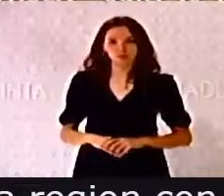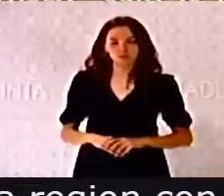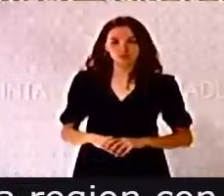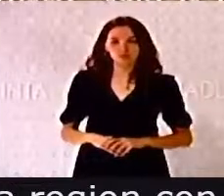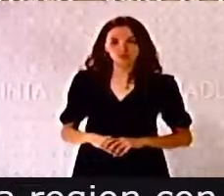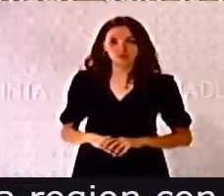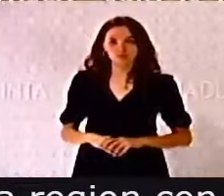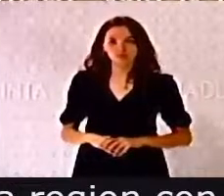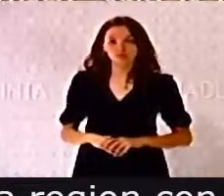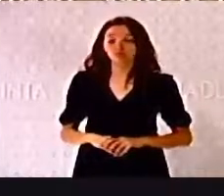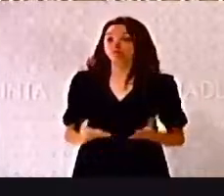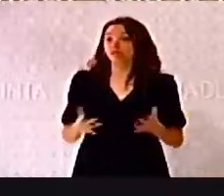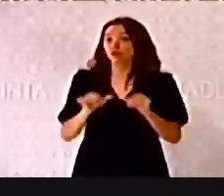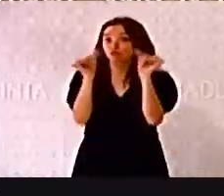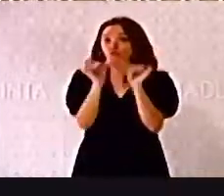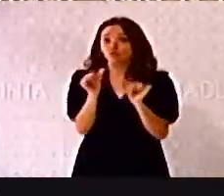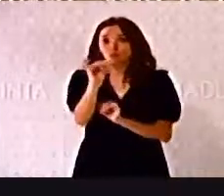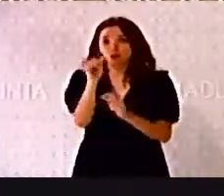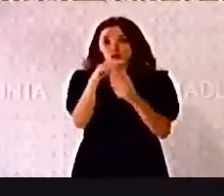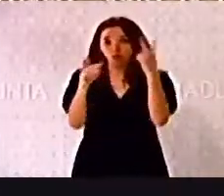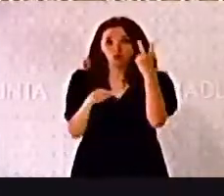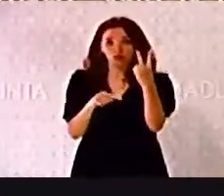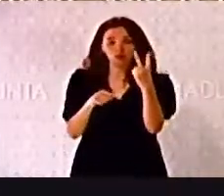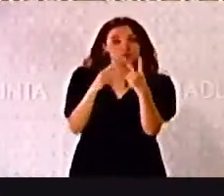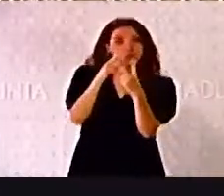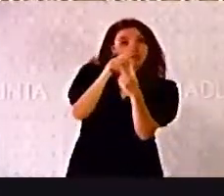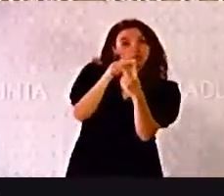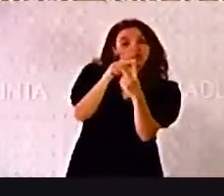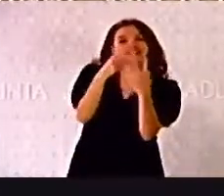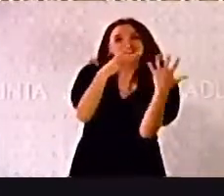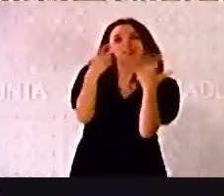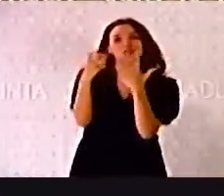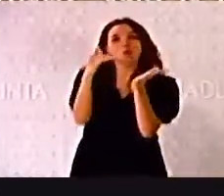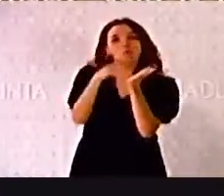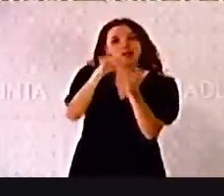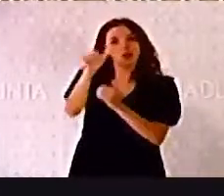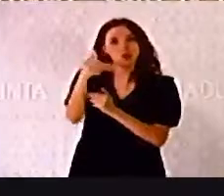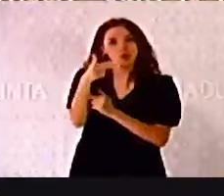Hay dos modalidades. En la modalidad 1 se convocan 700.000 euros y en la modalidad 2